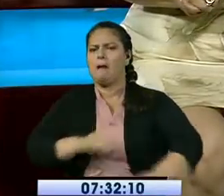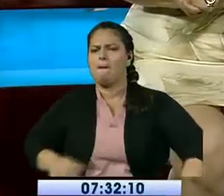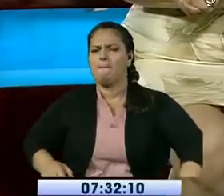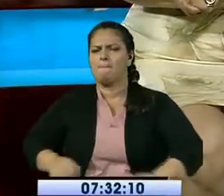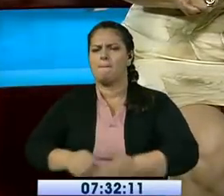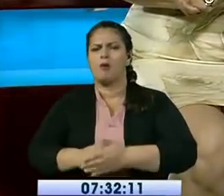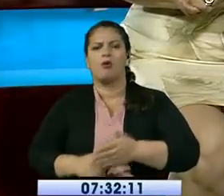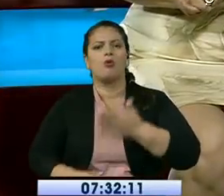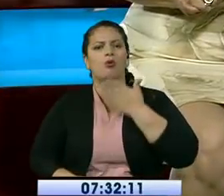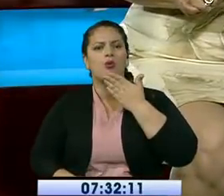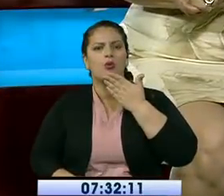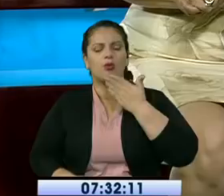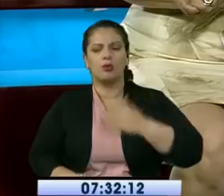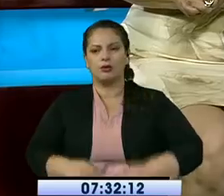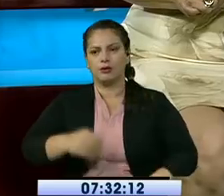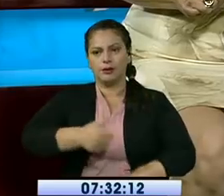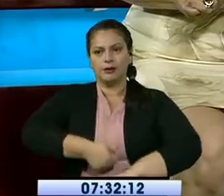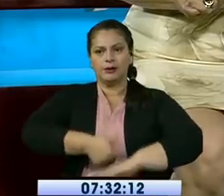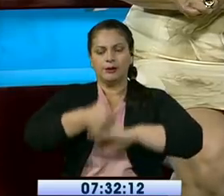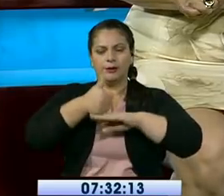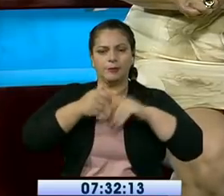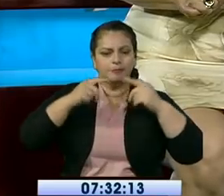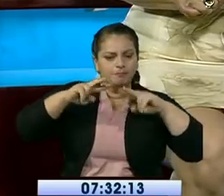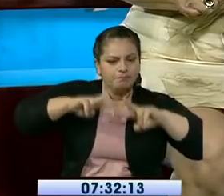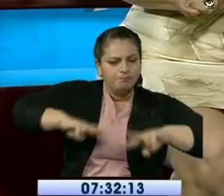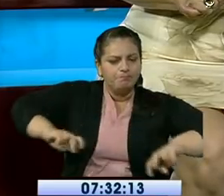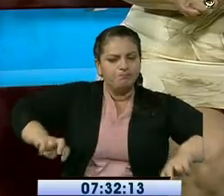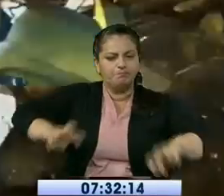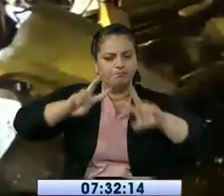investigados por las autoridades.